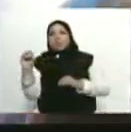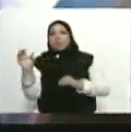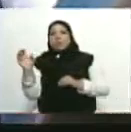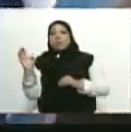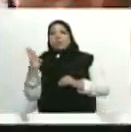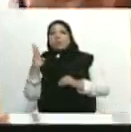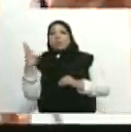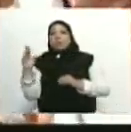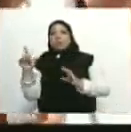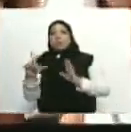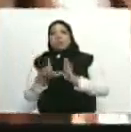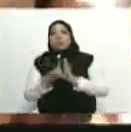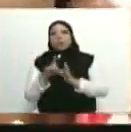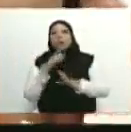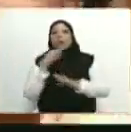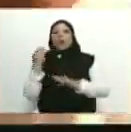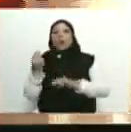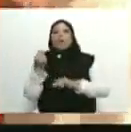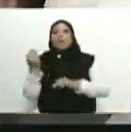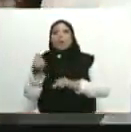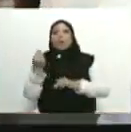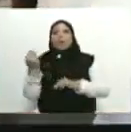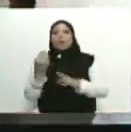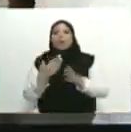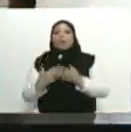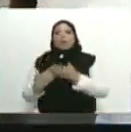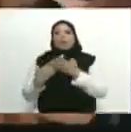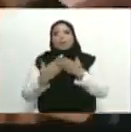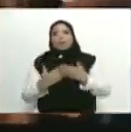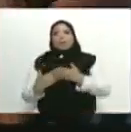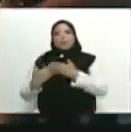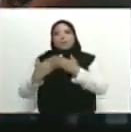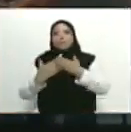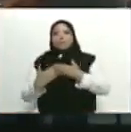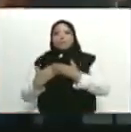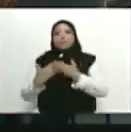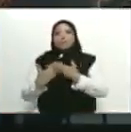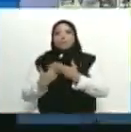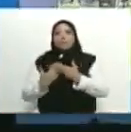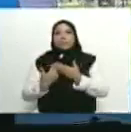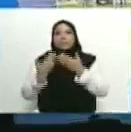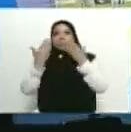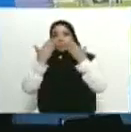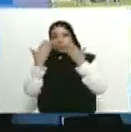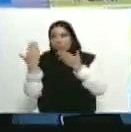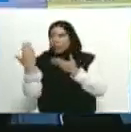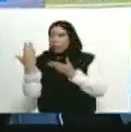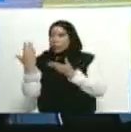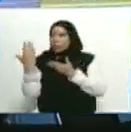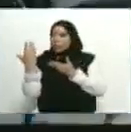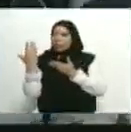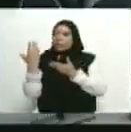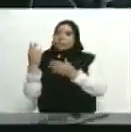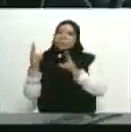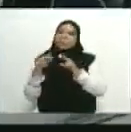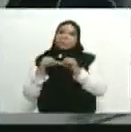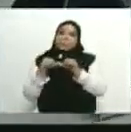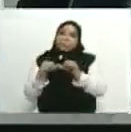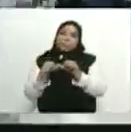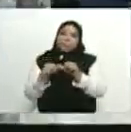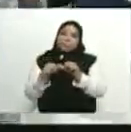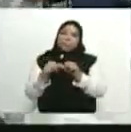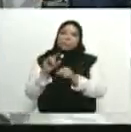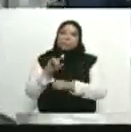bachilleres, de jóvenes, estudiantes. Ahí está la oferta para que continúen sus